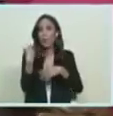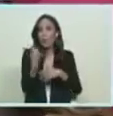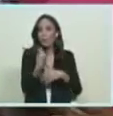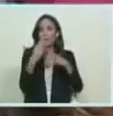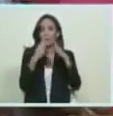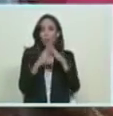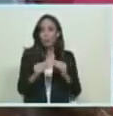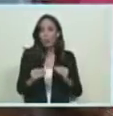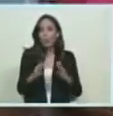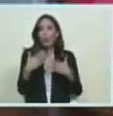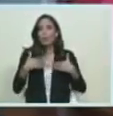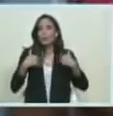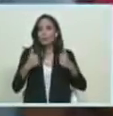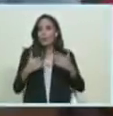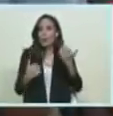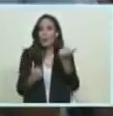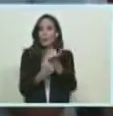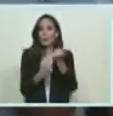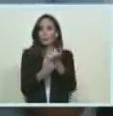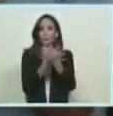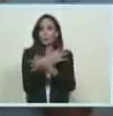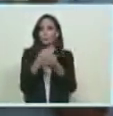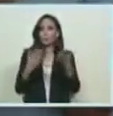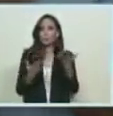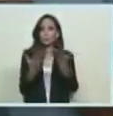todos los brigadistas de salud.